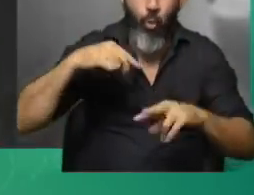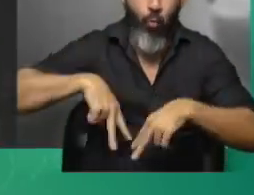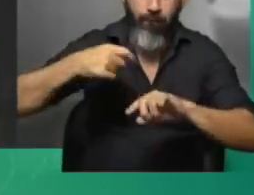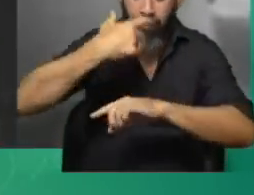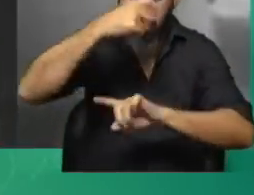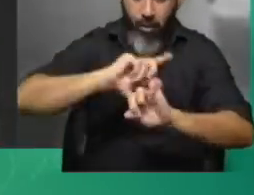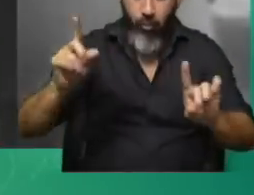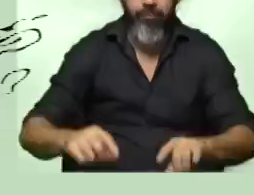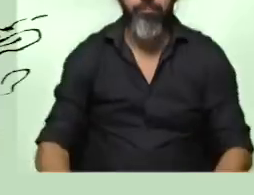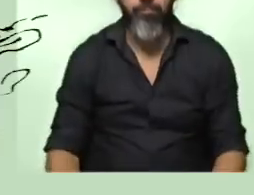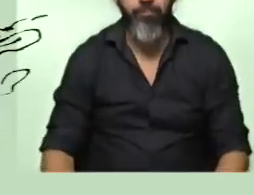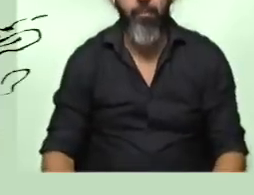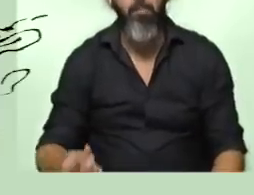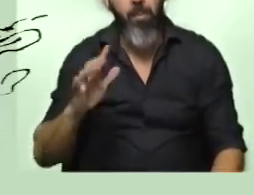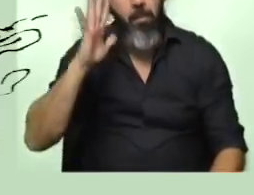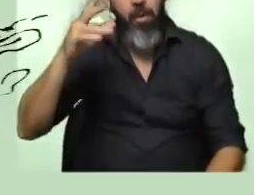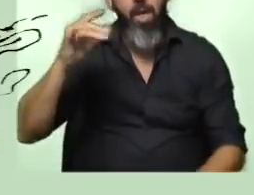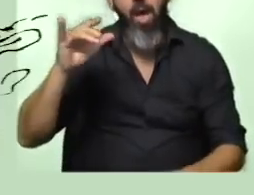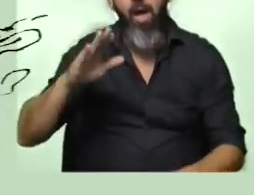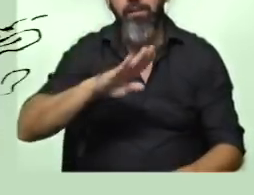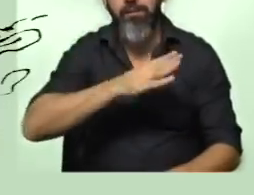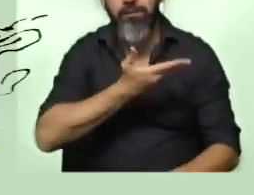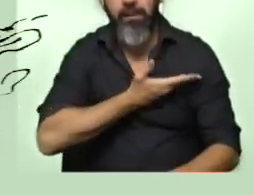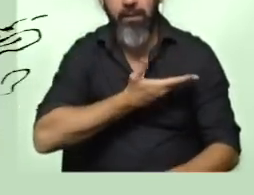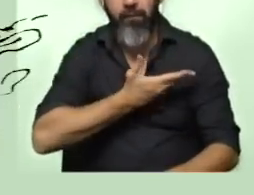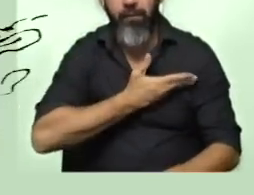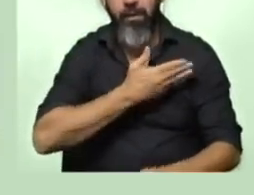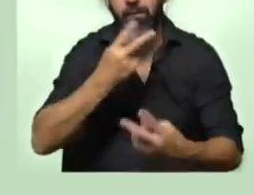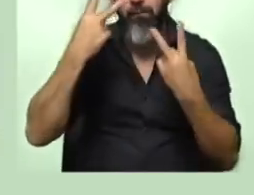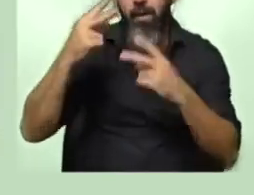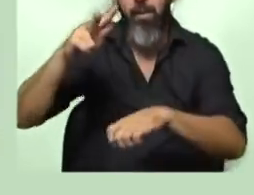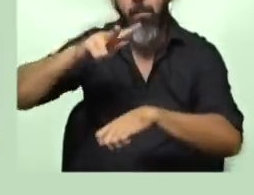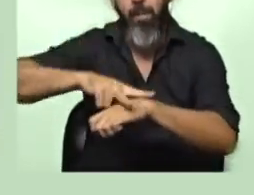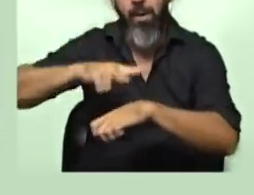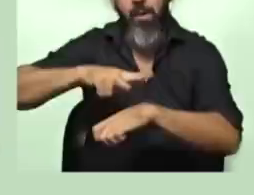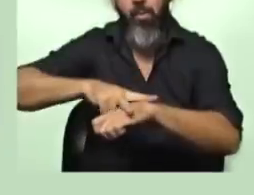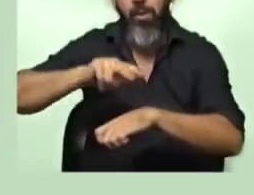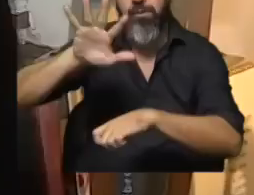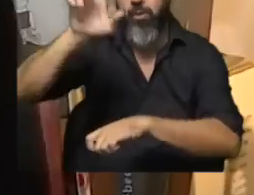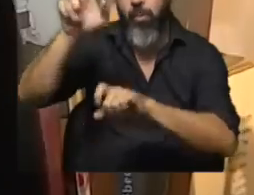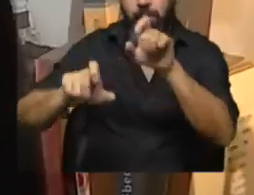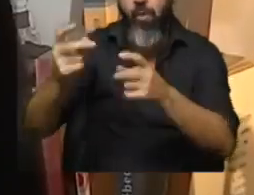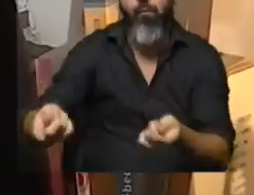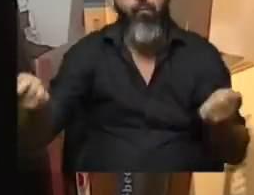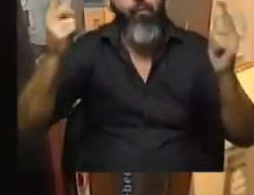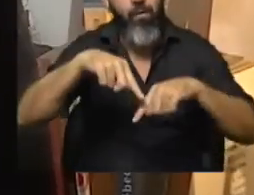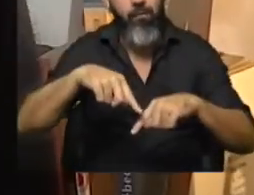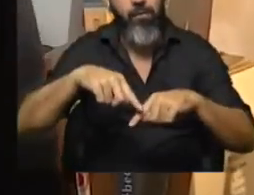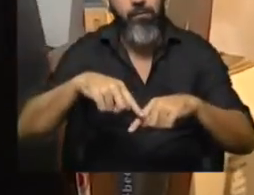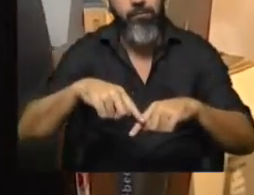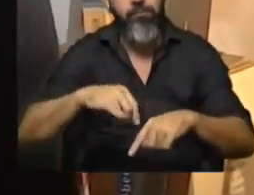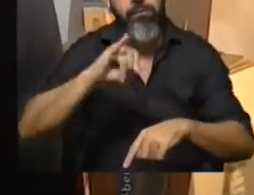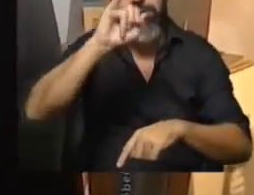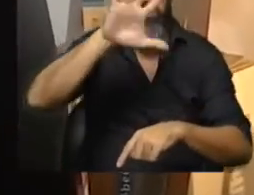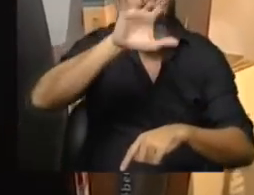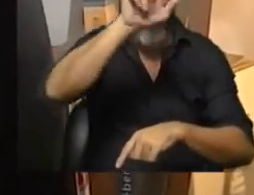pero la presunción Es que le habían faltas Santa Fe de Santa Fe fue Asunción tomó estas cinco personas y después volvieron si